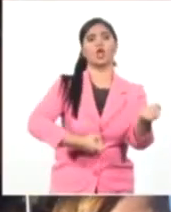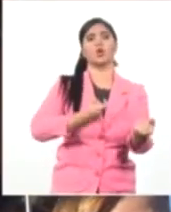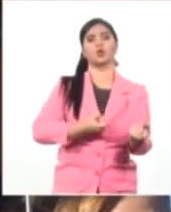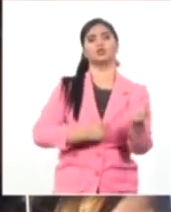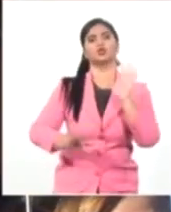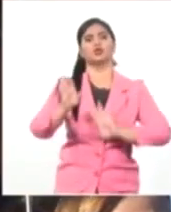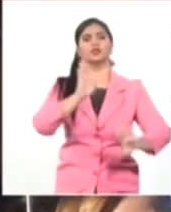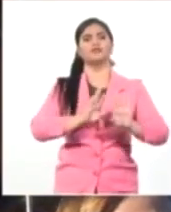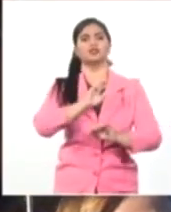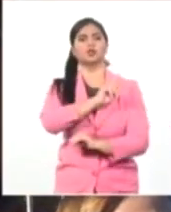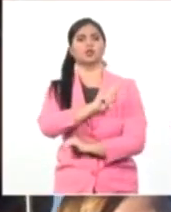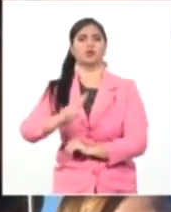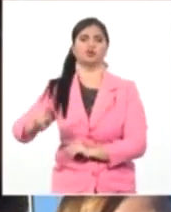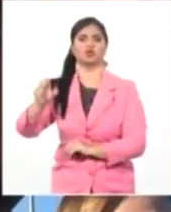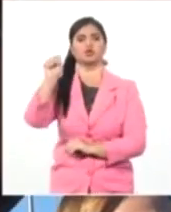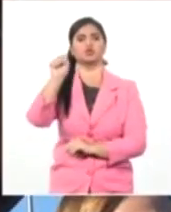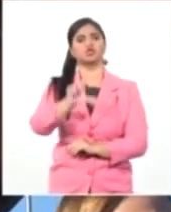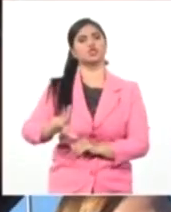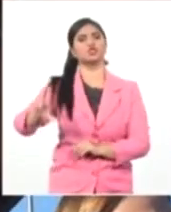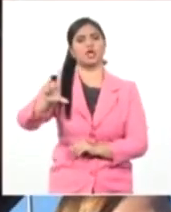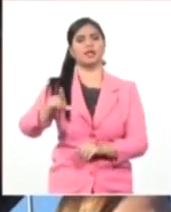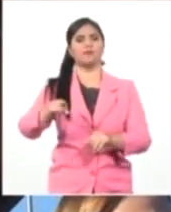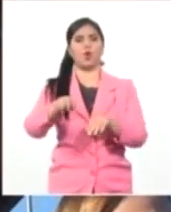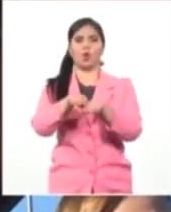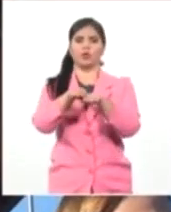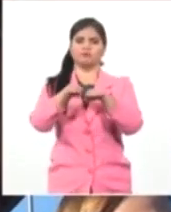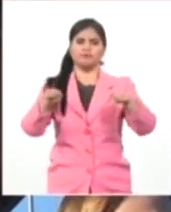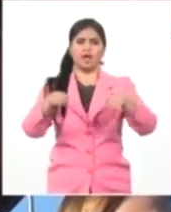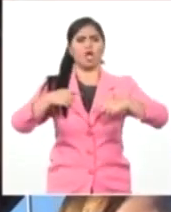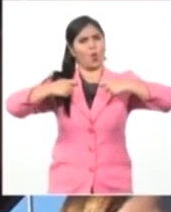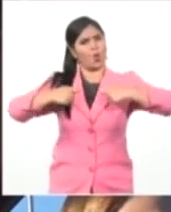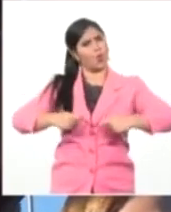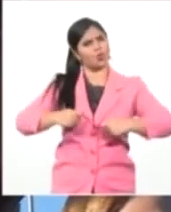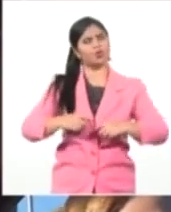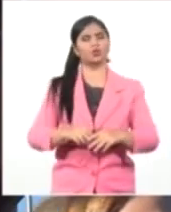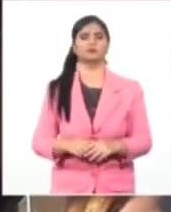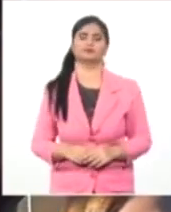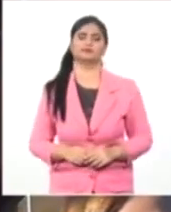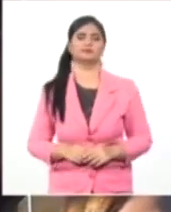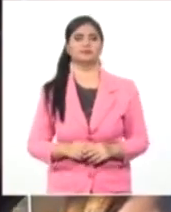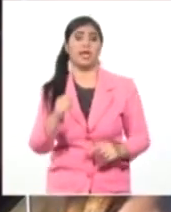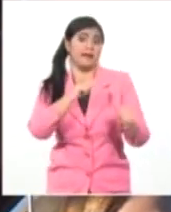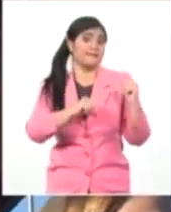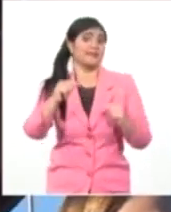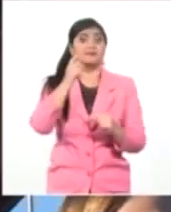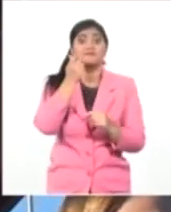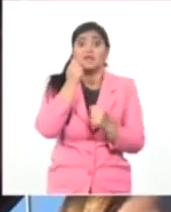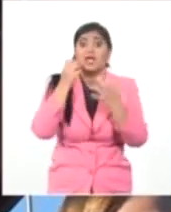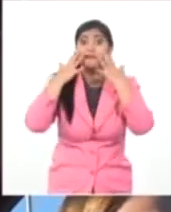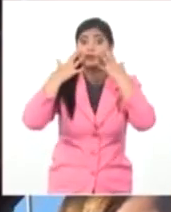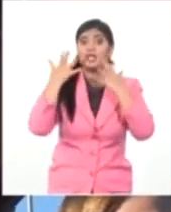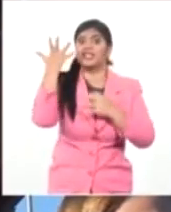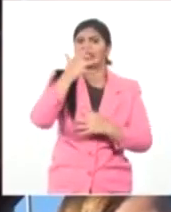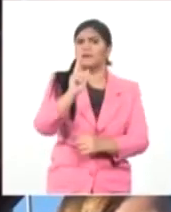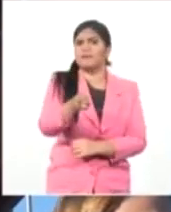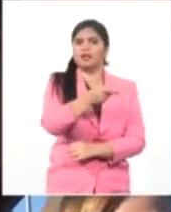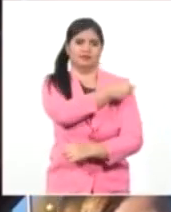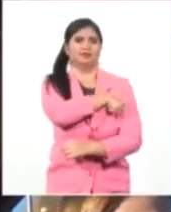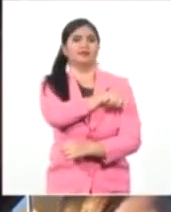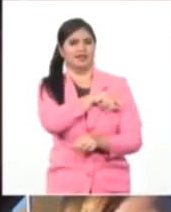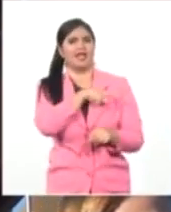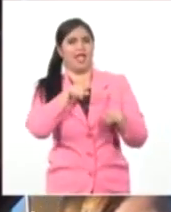un socialismo en el cual le corresponde un papel de primer orden a la transformación digital, donde